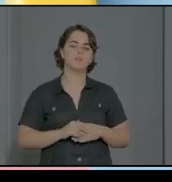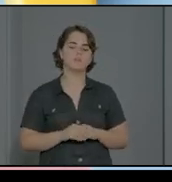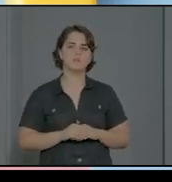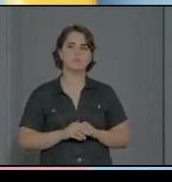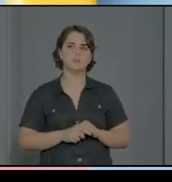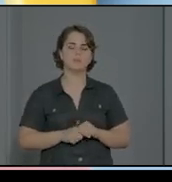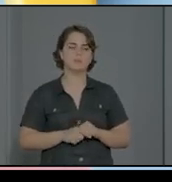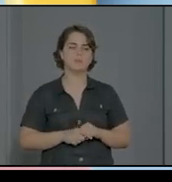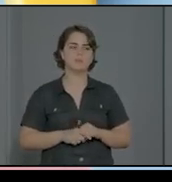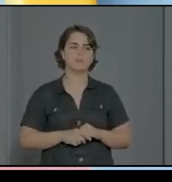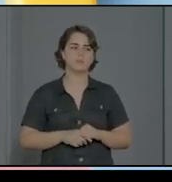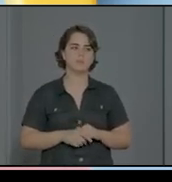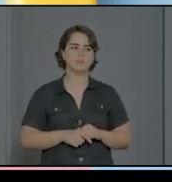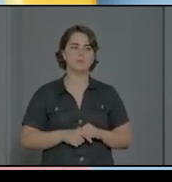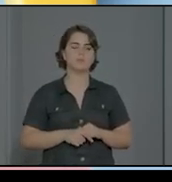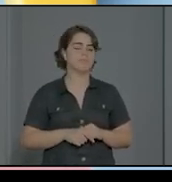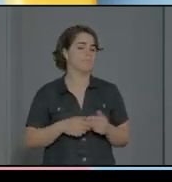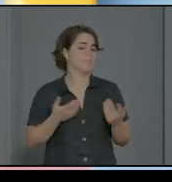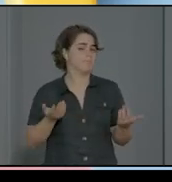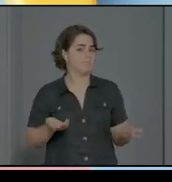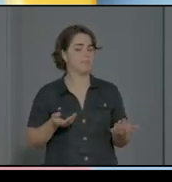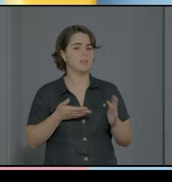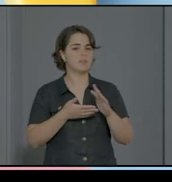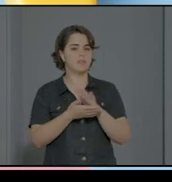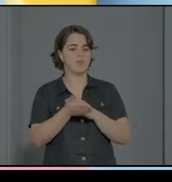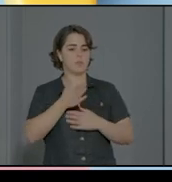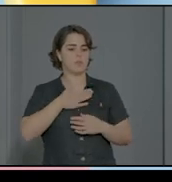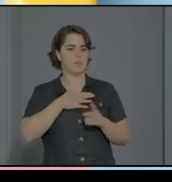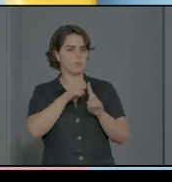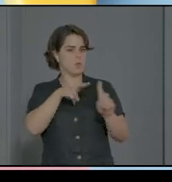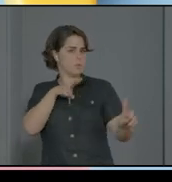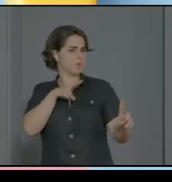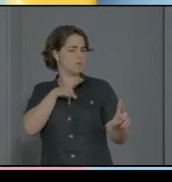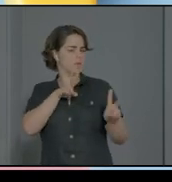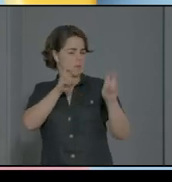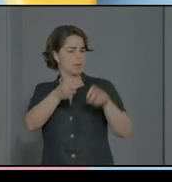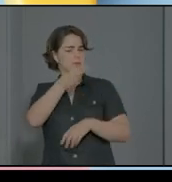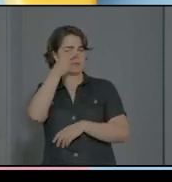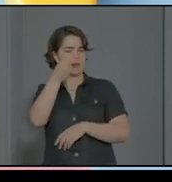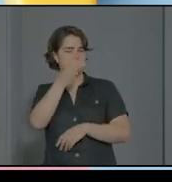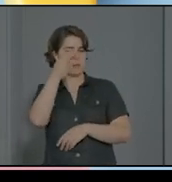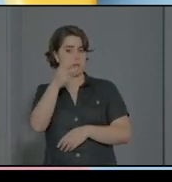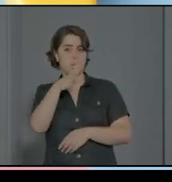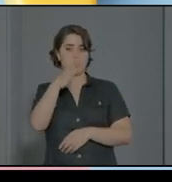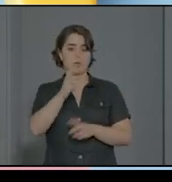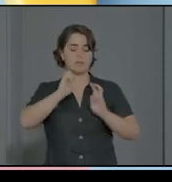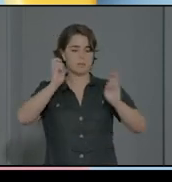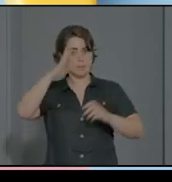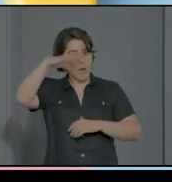que es algo, bajo mi punto de vista, muy interesante porque es algo que varía de forma drástica